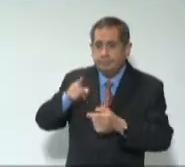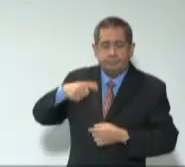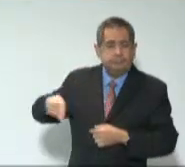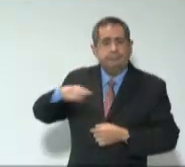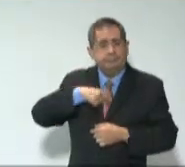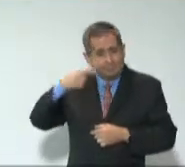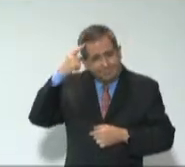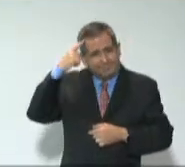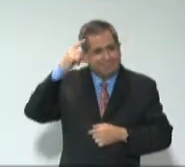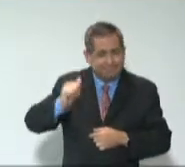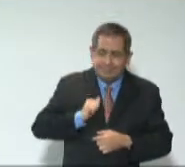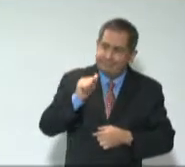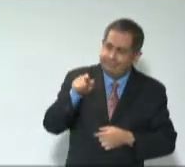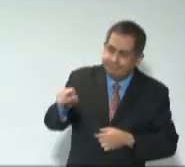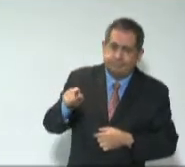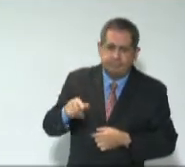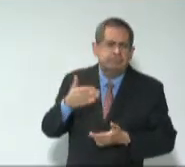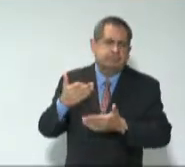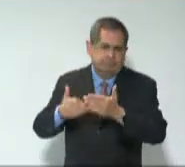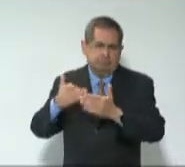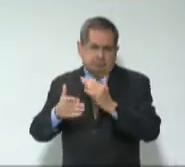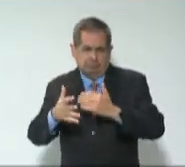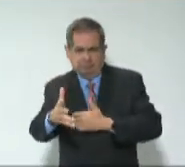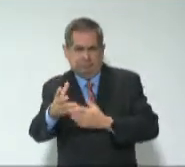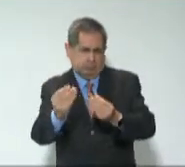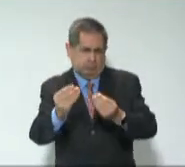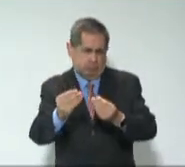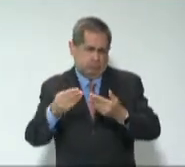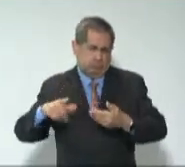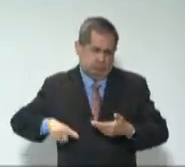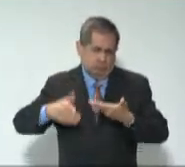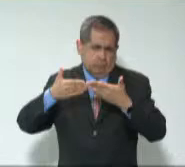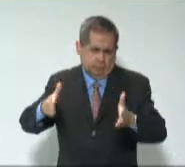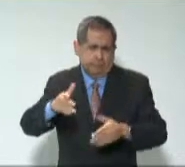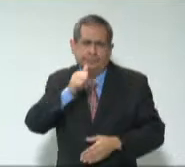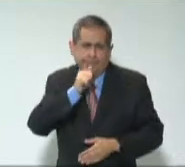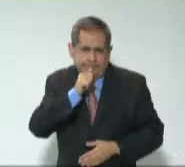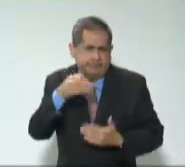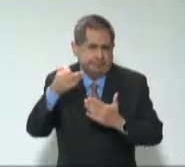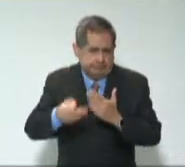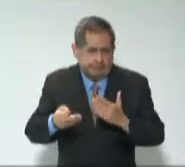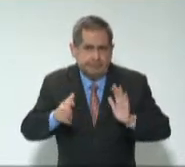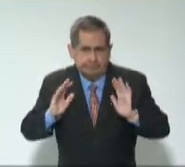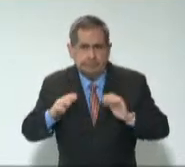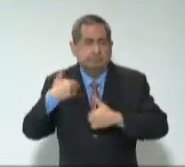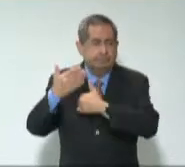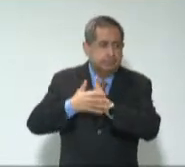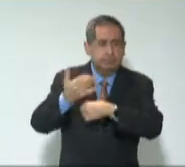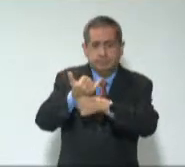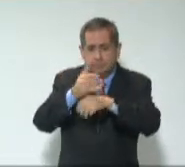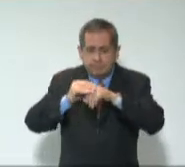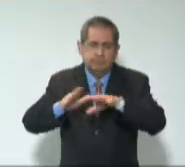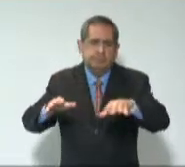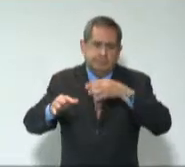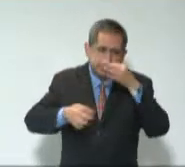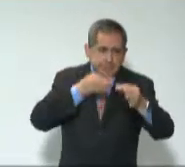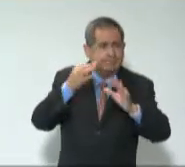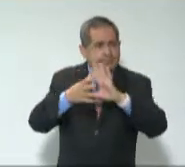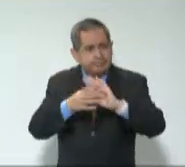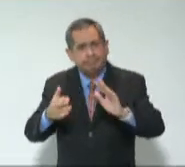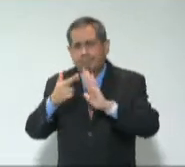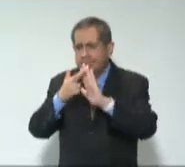debemos aprovechar queda mucho por avanzar en el gobierno abierto se precisa de una sociedad de la información desarrollada de Marcos